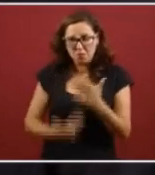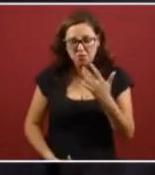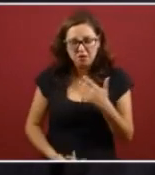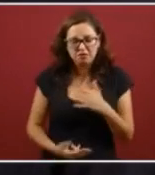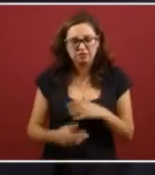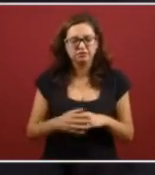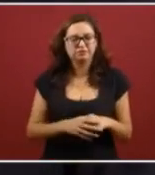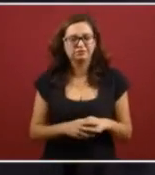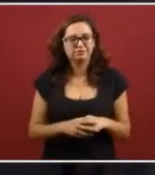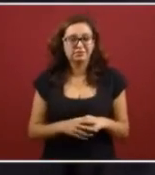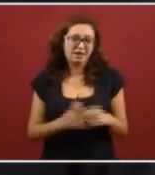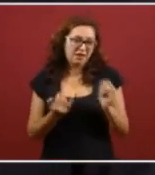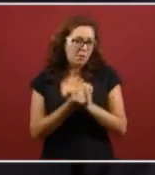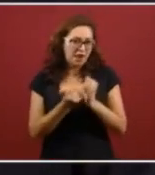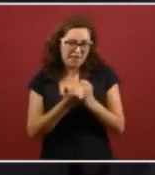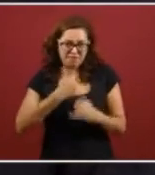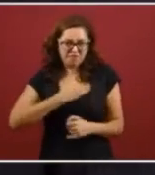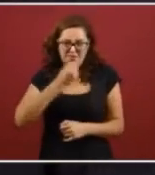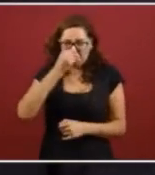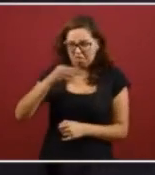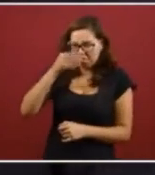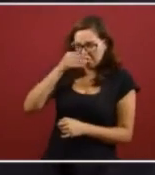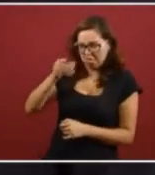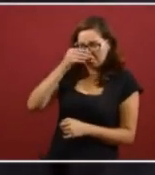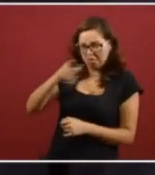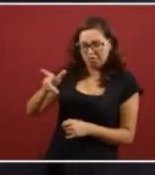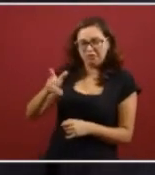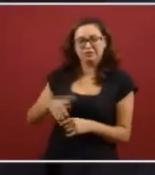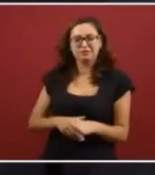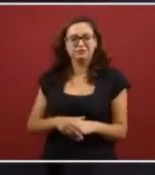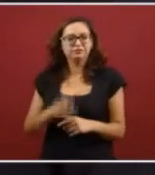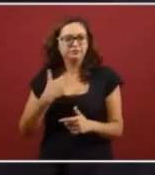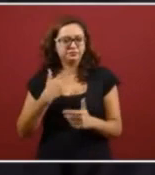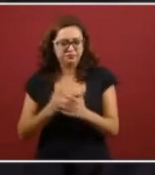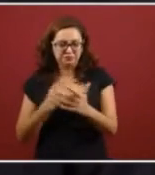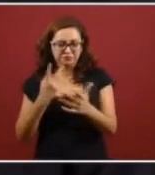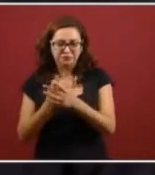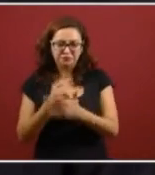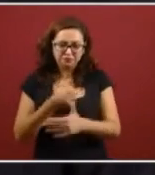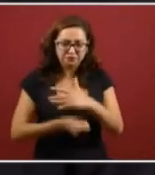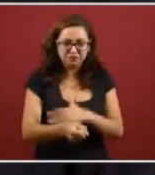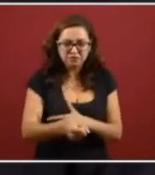en la cárcel and they put him in jail estoy obligado a defenderlo